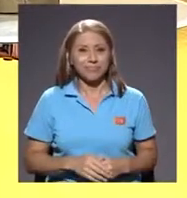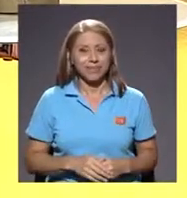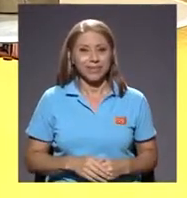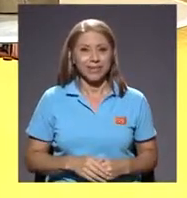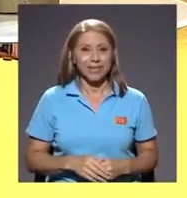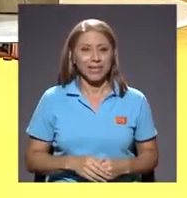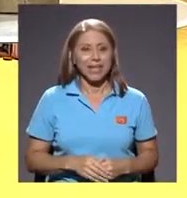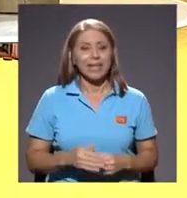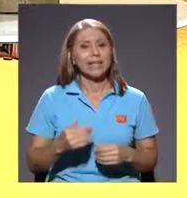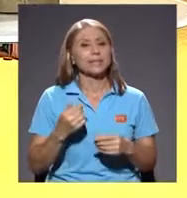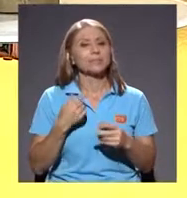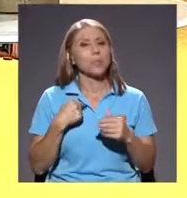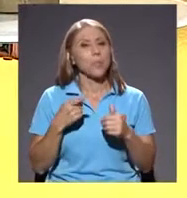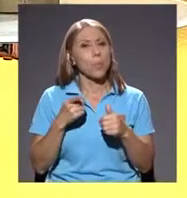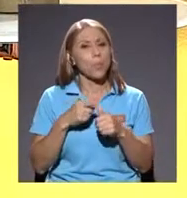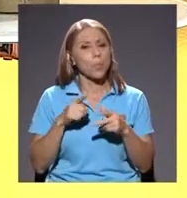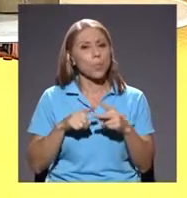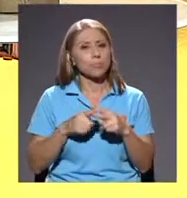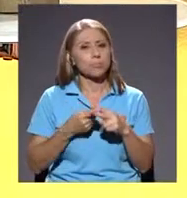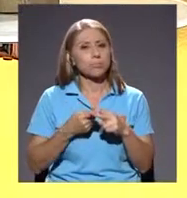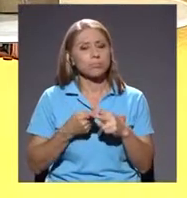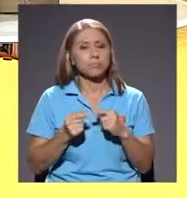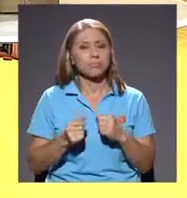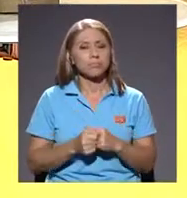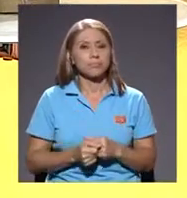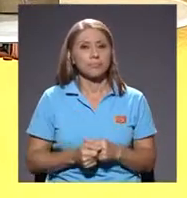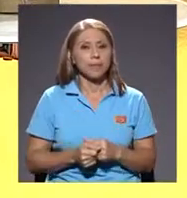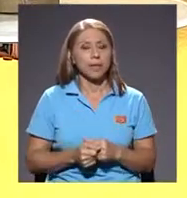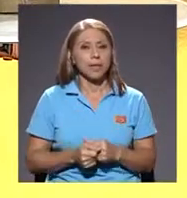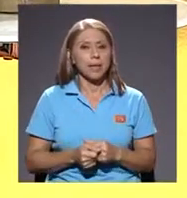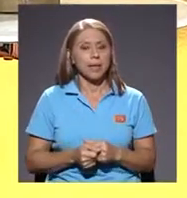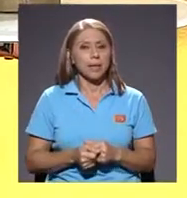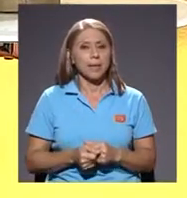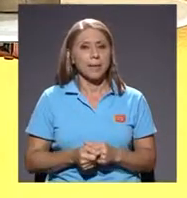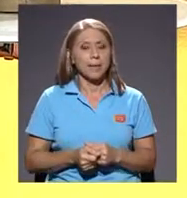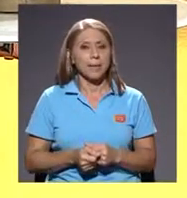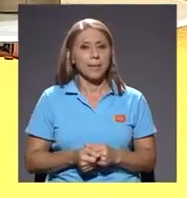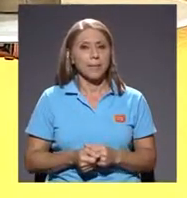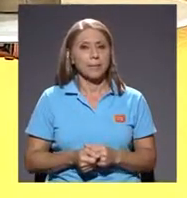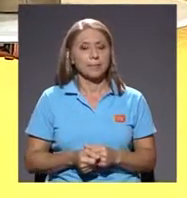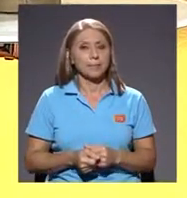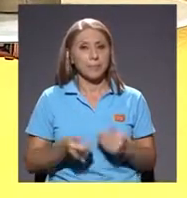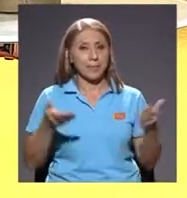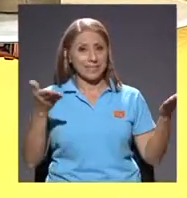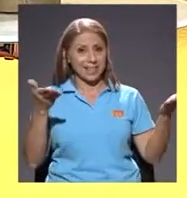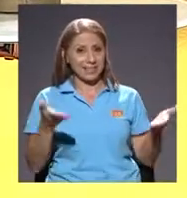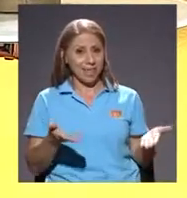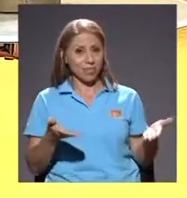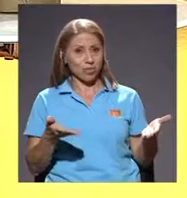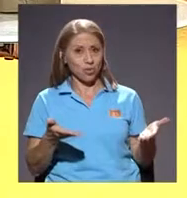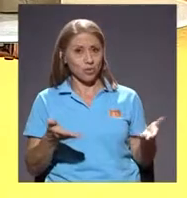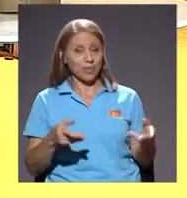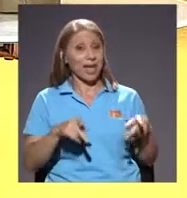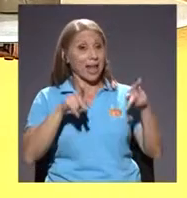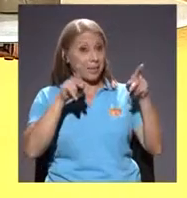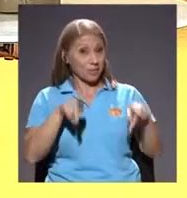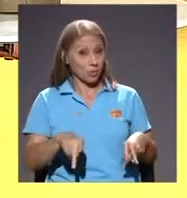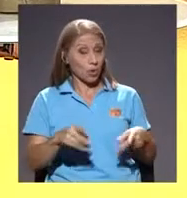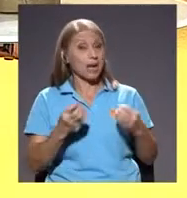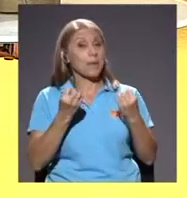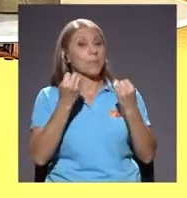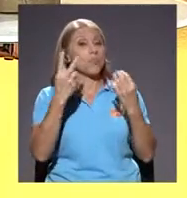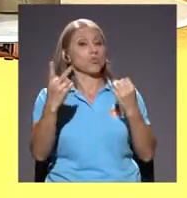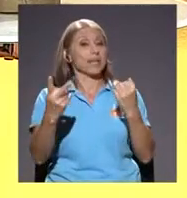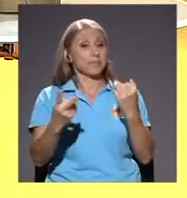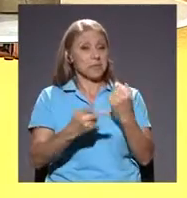y voy a empezar presentando a quien estuvo muchas veces en este